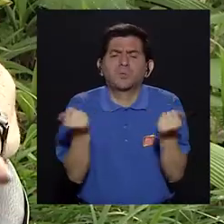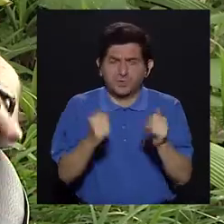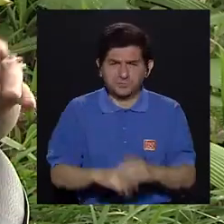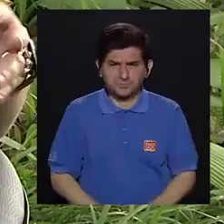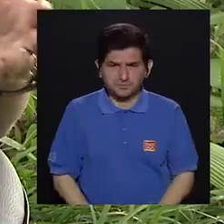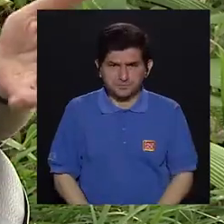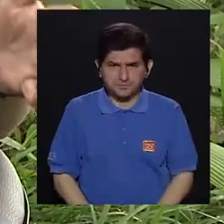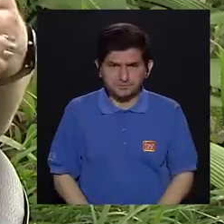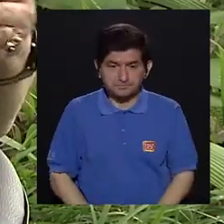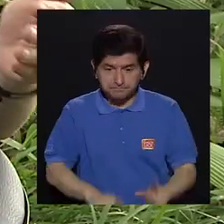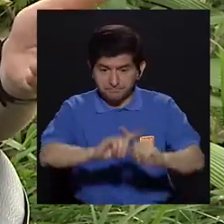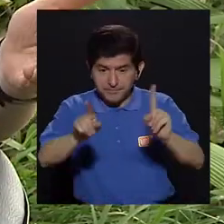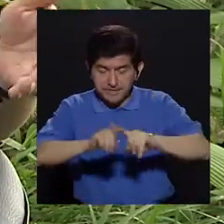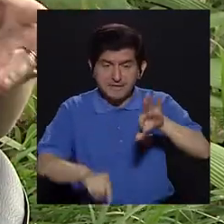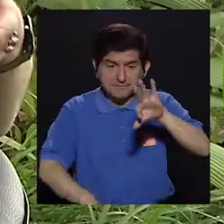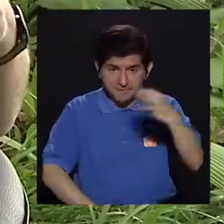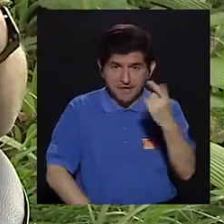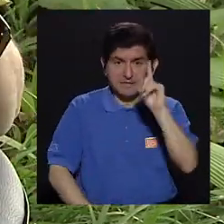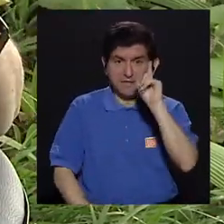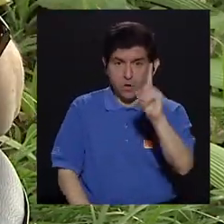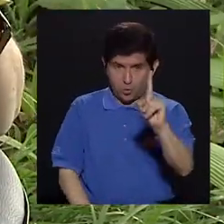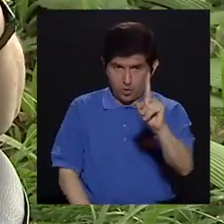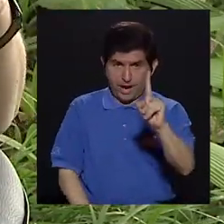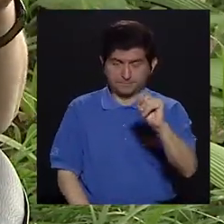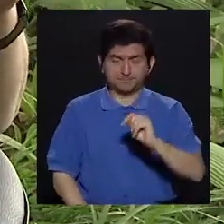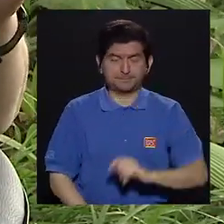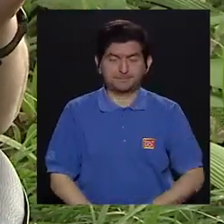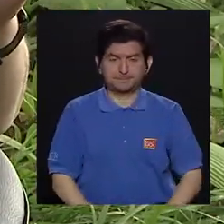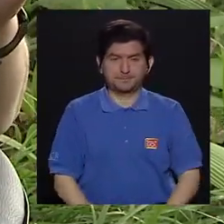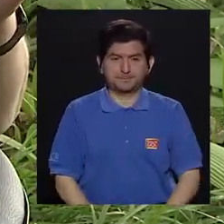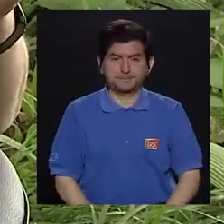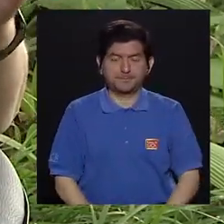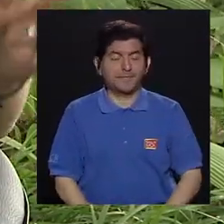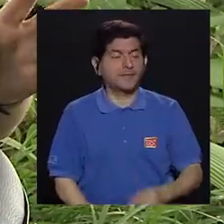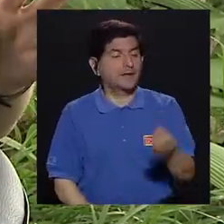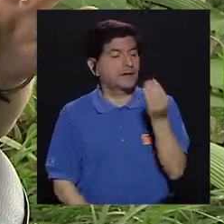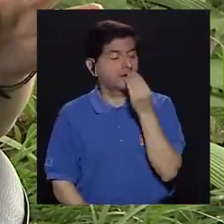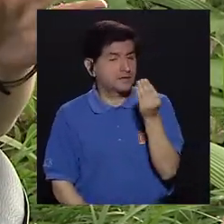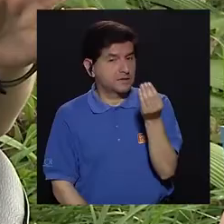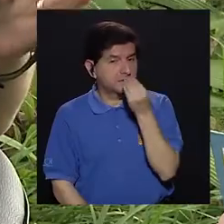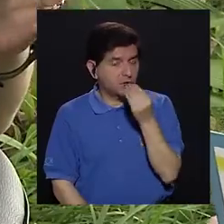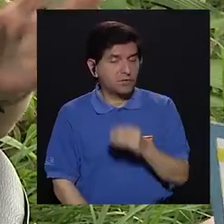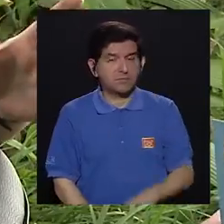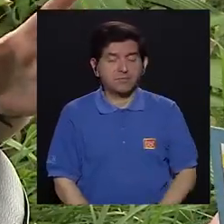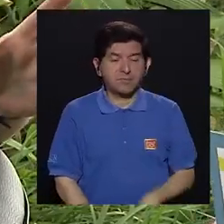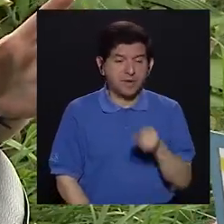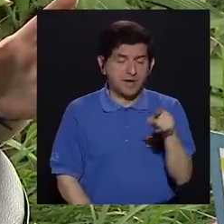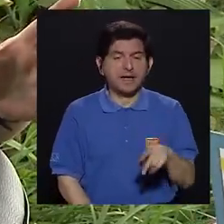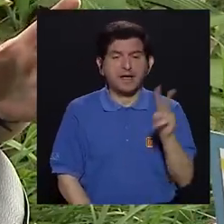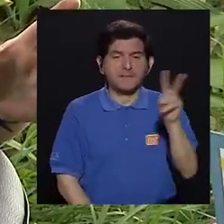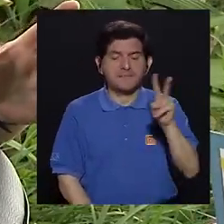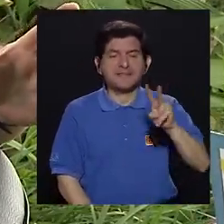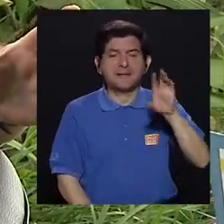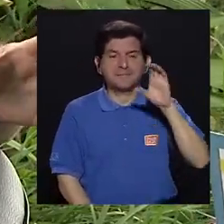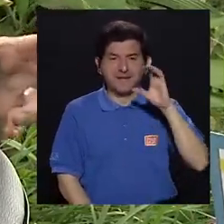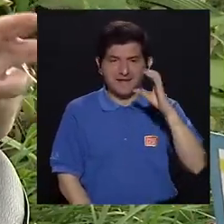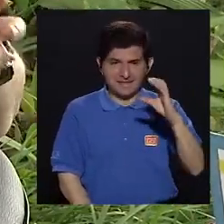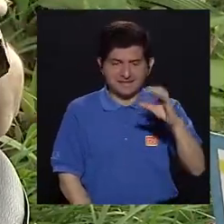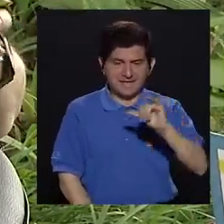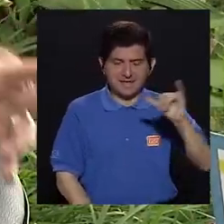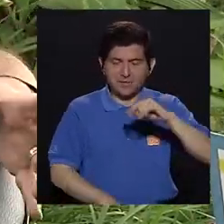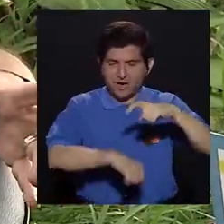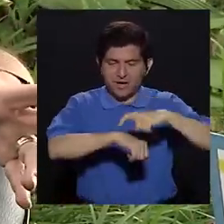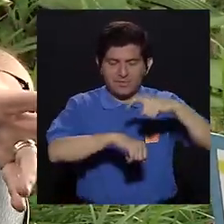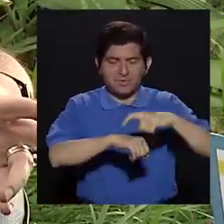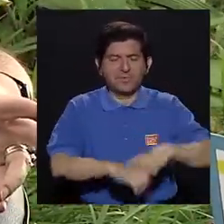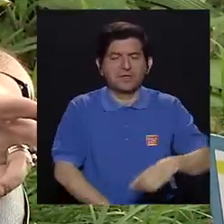Bueno, hay varias formas. Una es comiendo alguna fuente de vitamina C a la